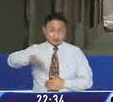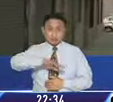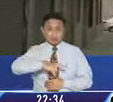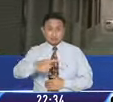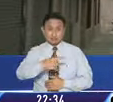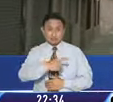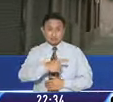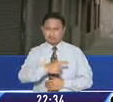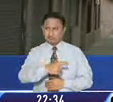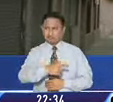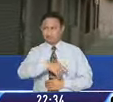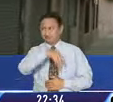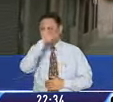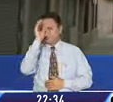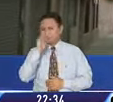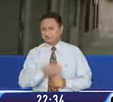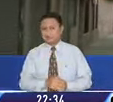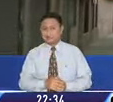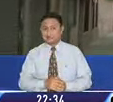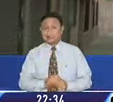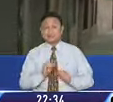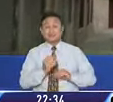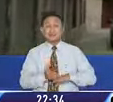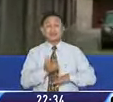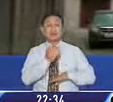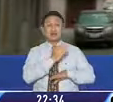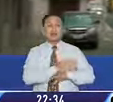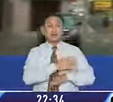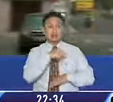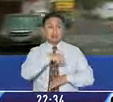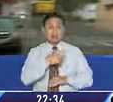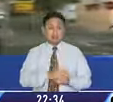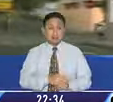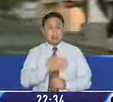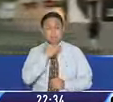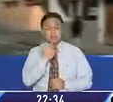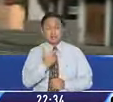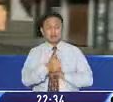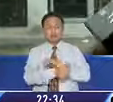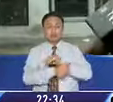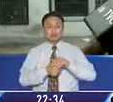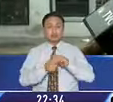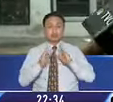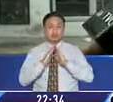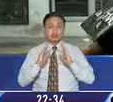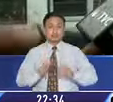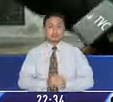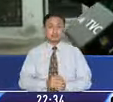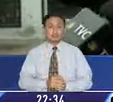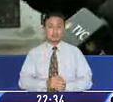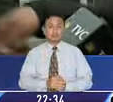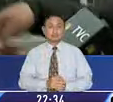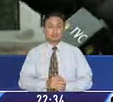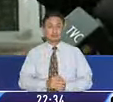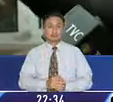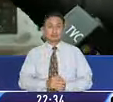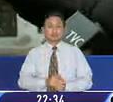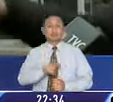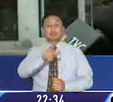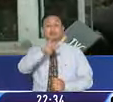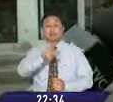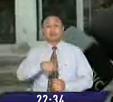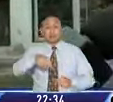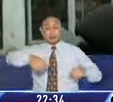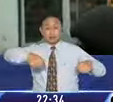así se dan, pues ya a tempranas horas se guardan, dicen, para no ser víctimas de la delincuencia. Aquí unos señores vinieron en